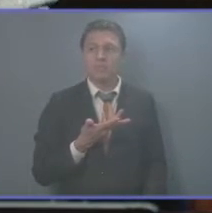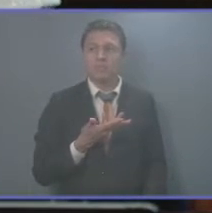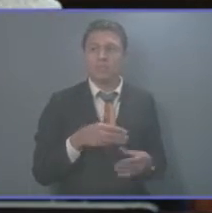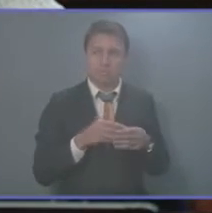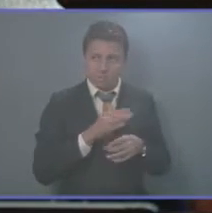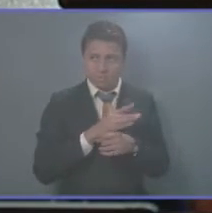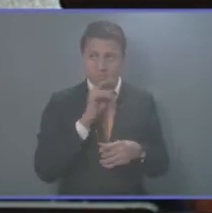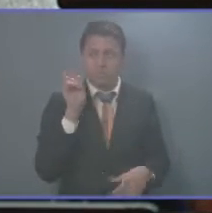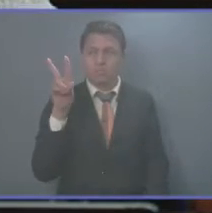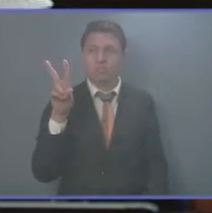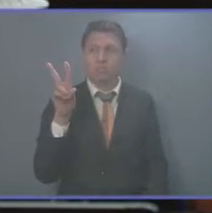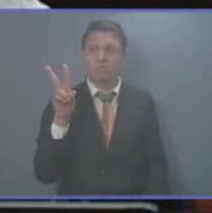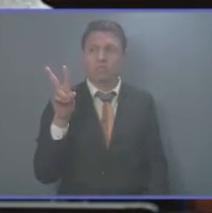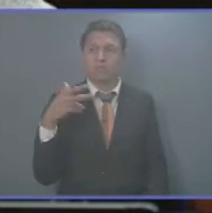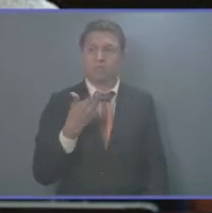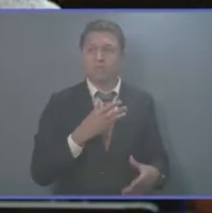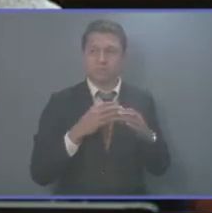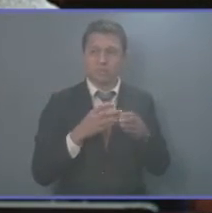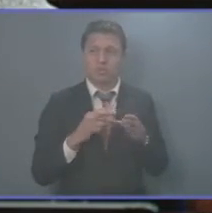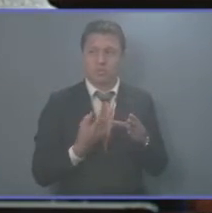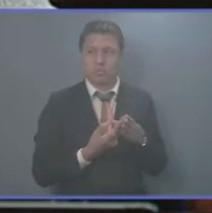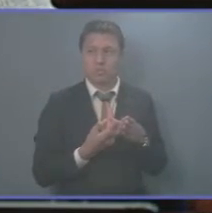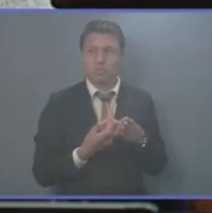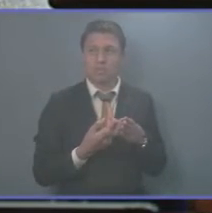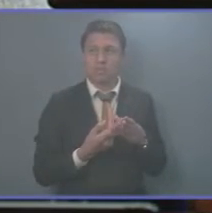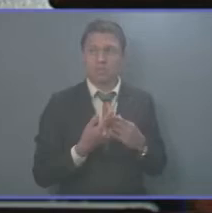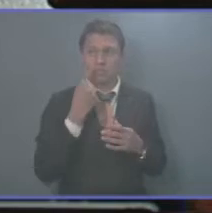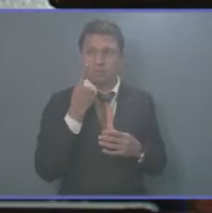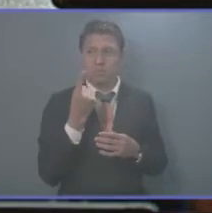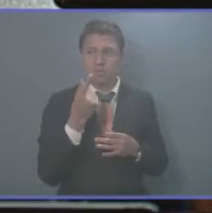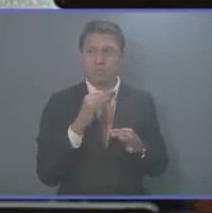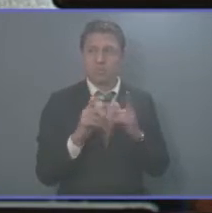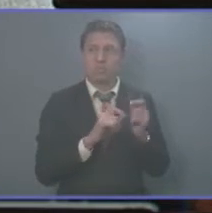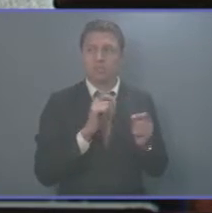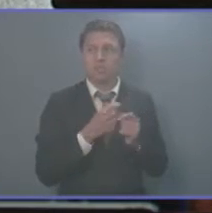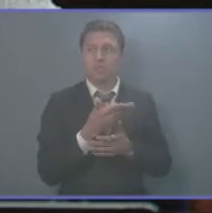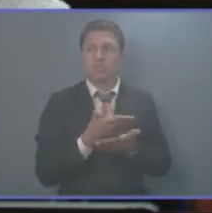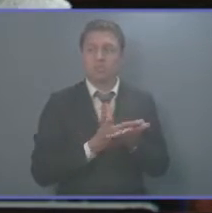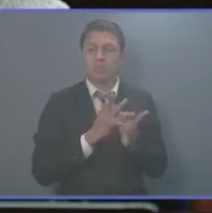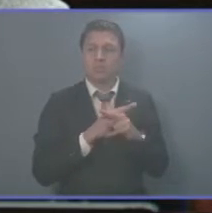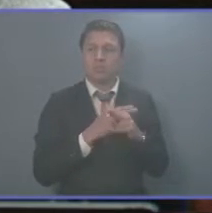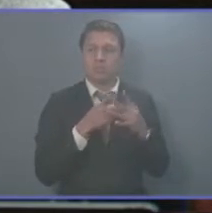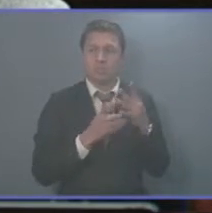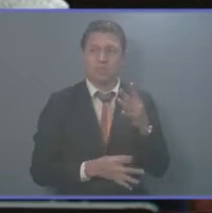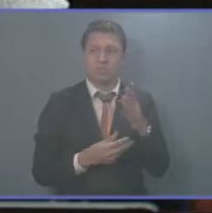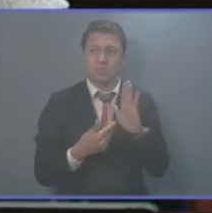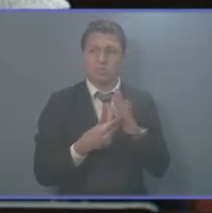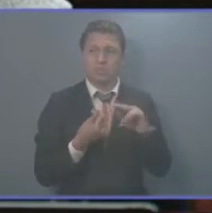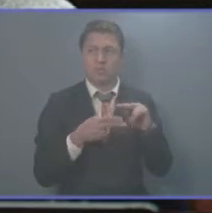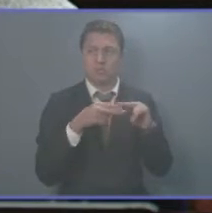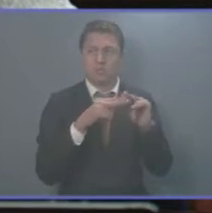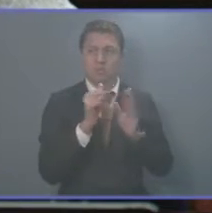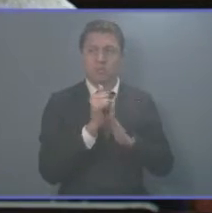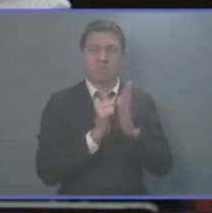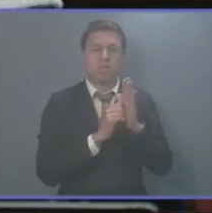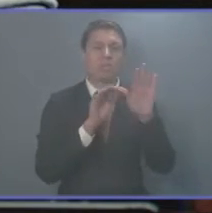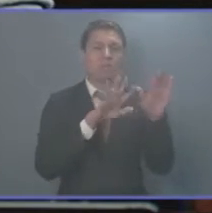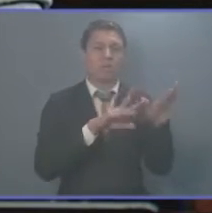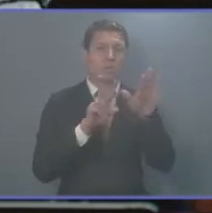grupo parlamentario, nuestro equipo, vemos propicio hacer una reforma a la ley contra la usura en el artículo